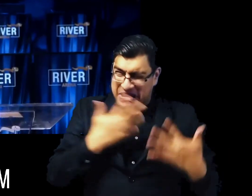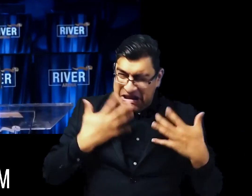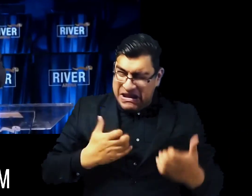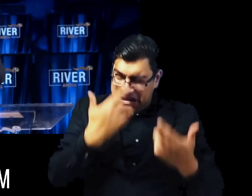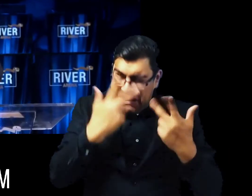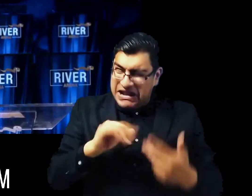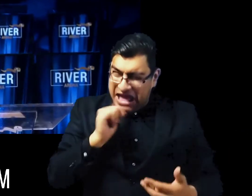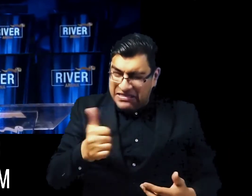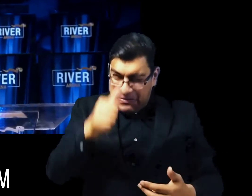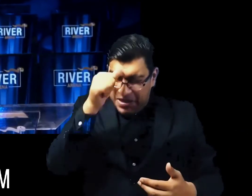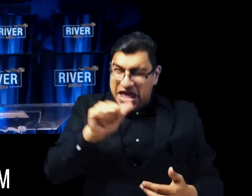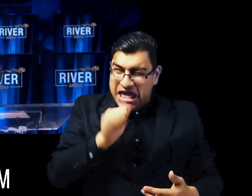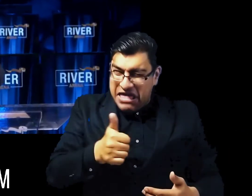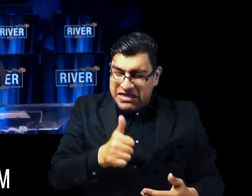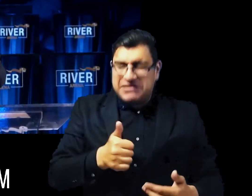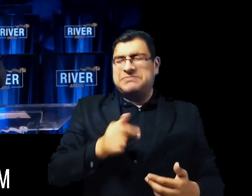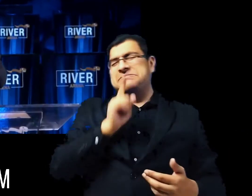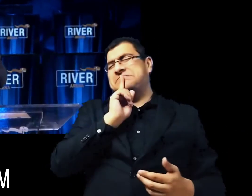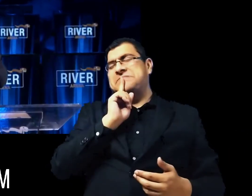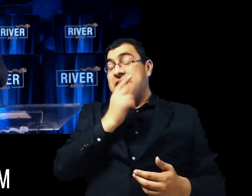heridas de la vida son una placa de honor.